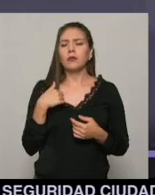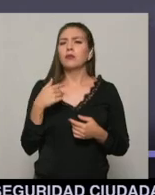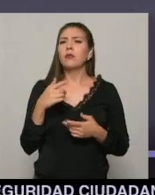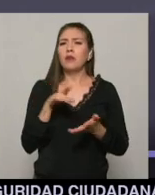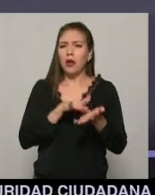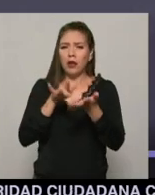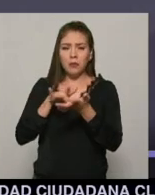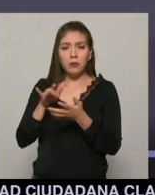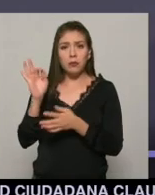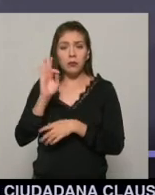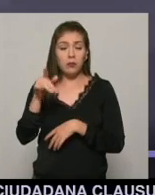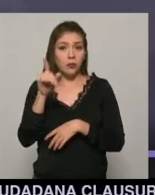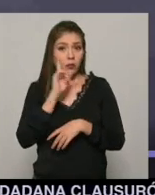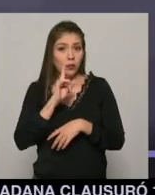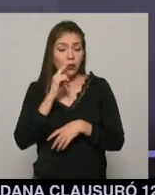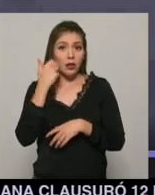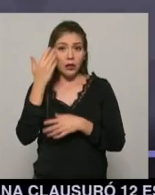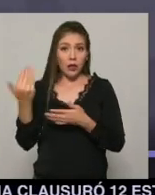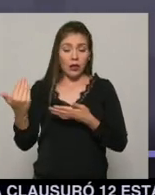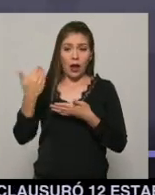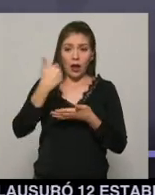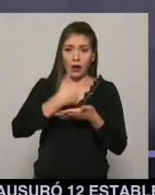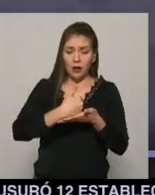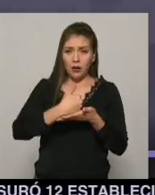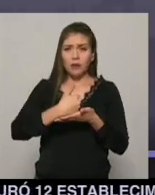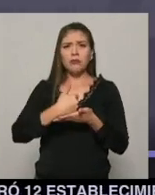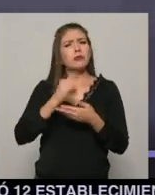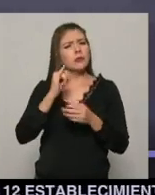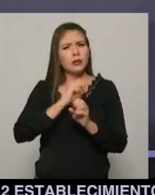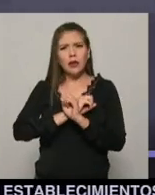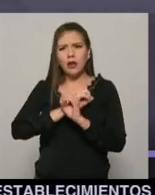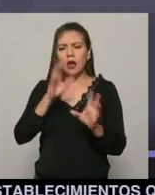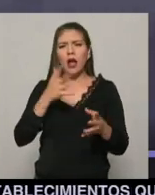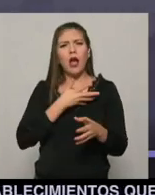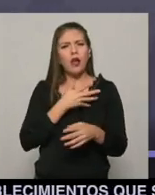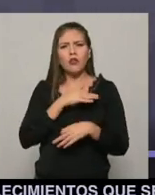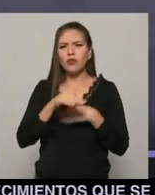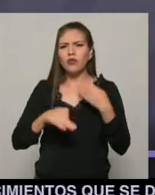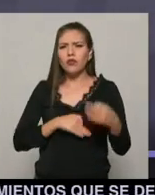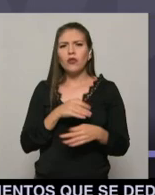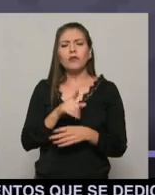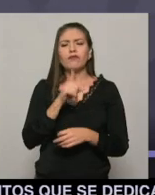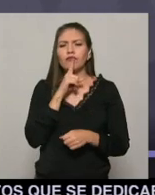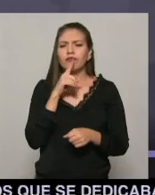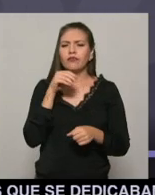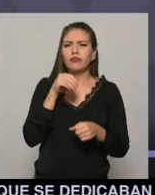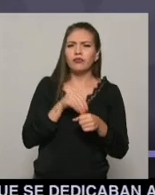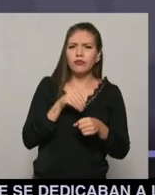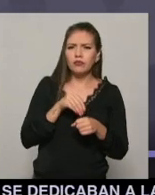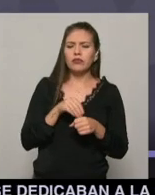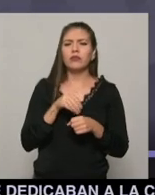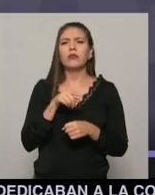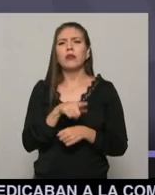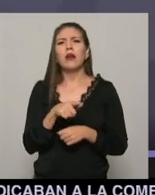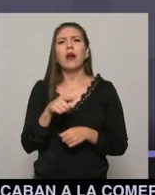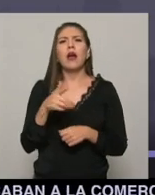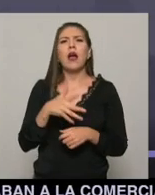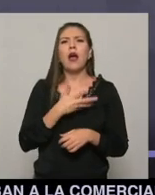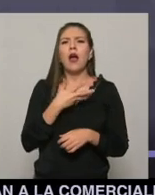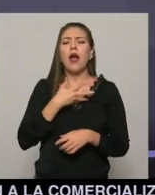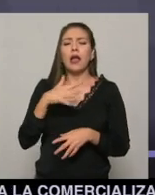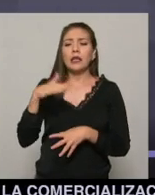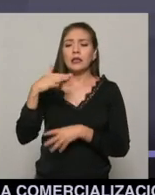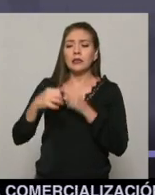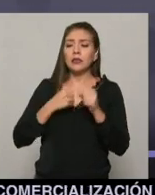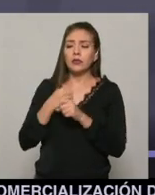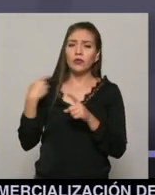chica quiere acudir, tenemos, por supuesto, toda la ética y el secreto profesional, nos avalan 15 años de trabajo, de tal